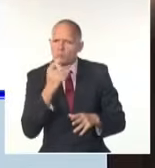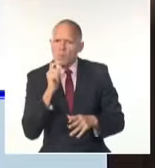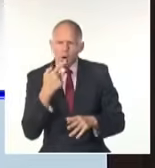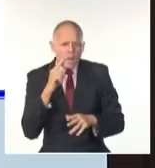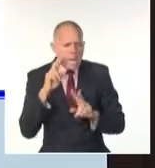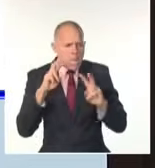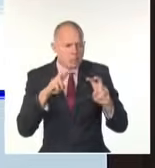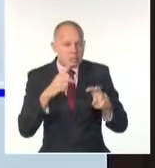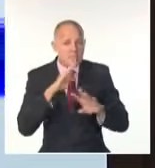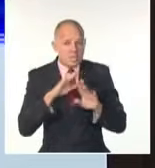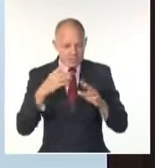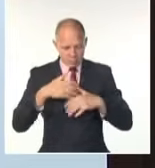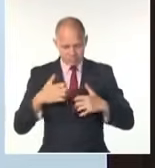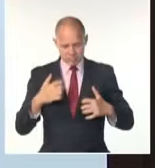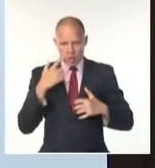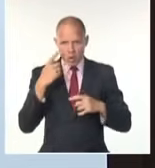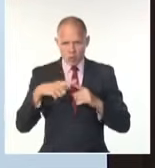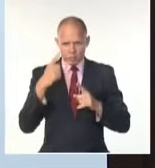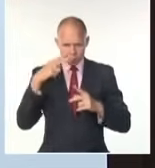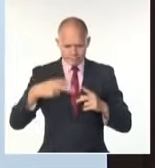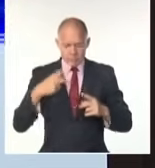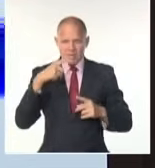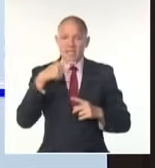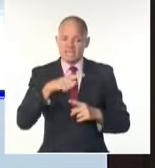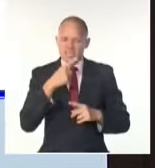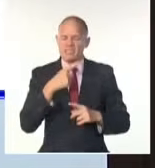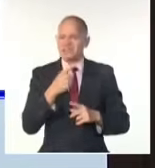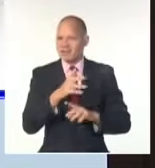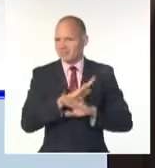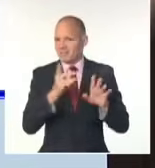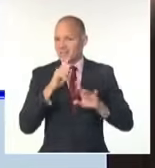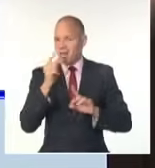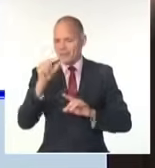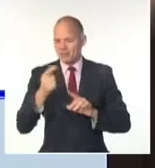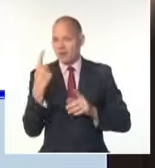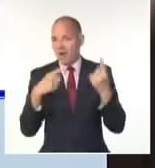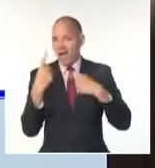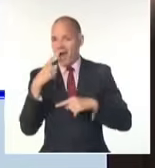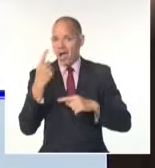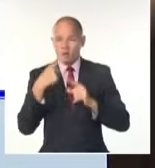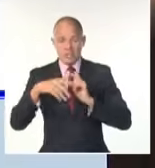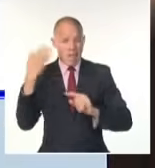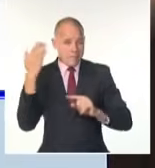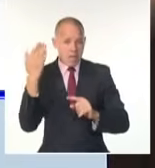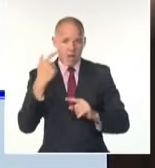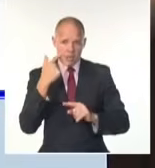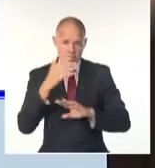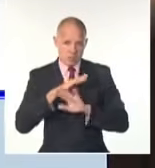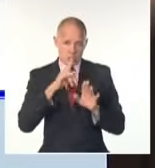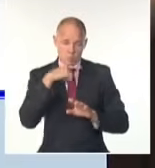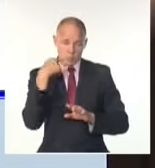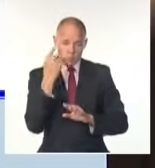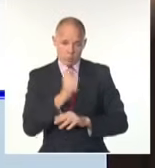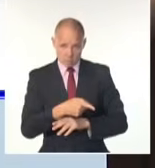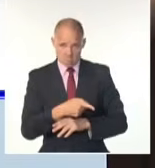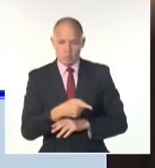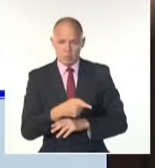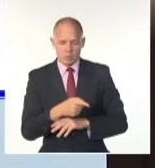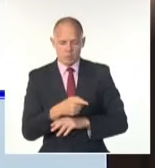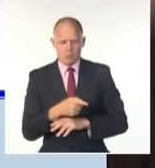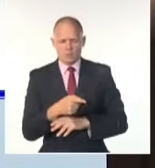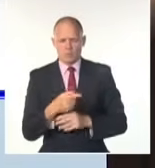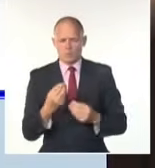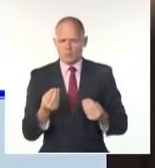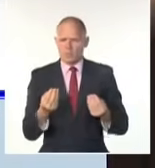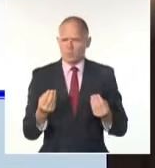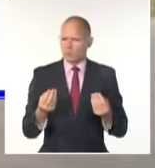la necropsia que se trataba de un hecho violento propio de las lesiones que presentaba el cadáver, por lo que indiscutiblemente nos encontrábamos en presencia